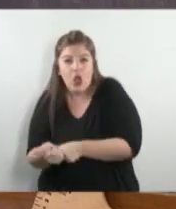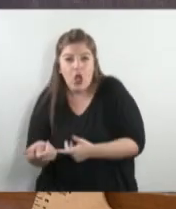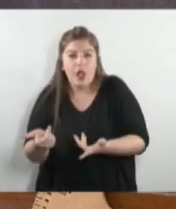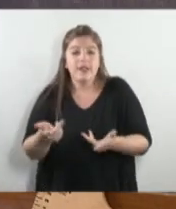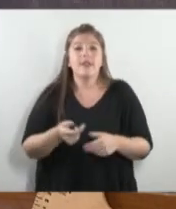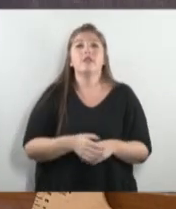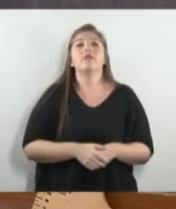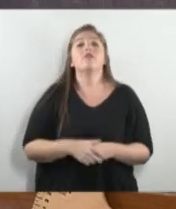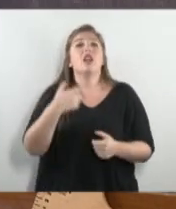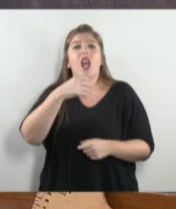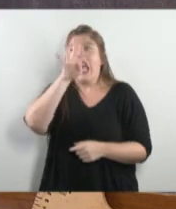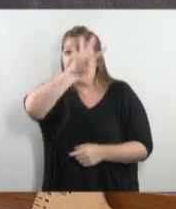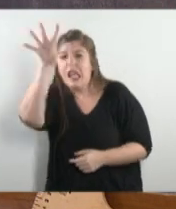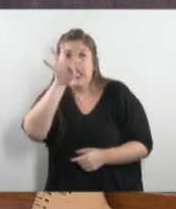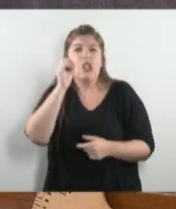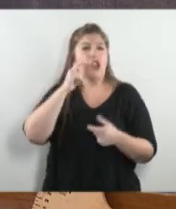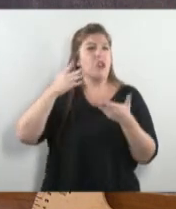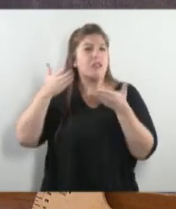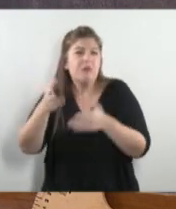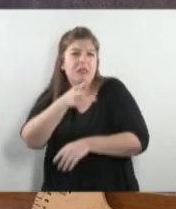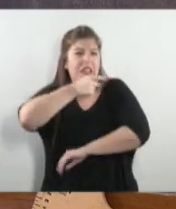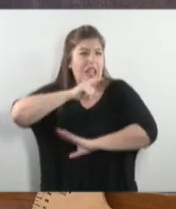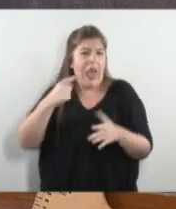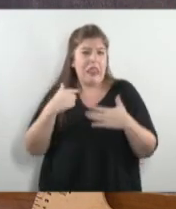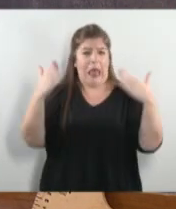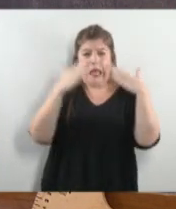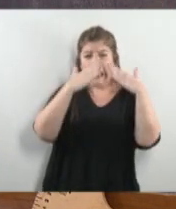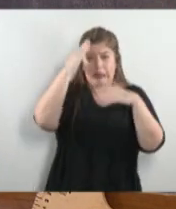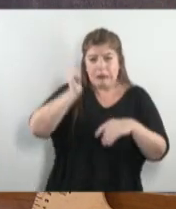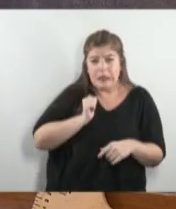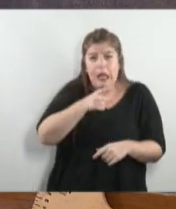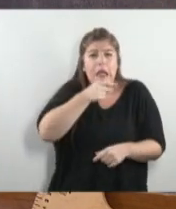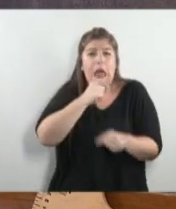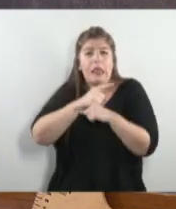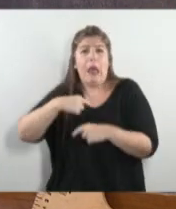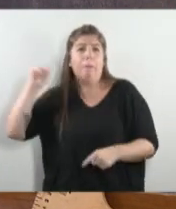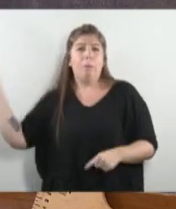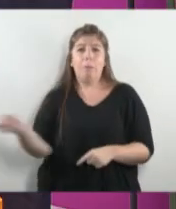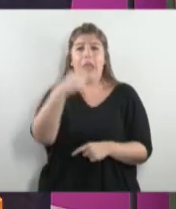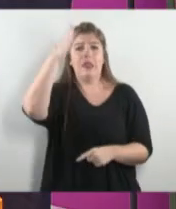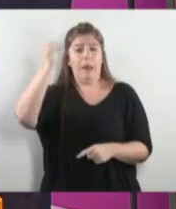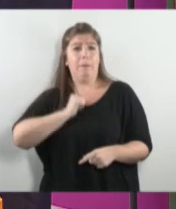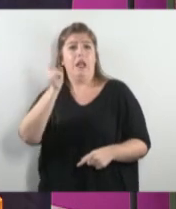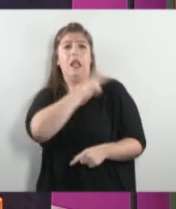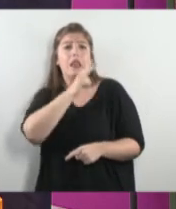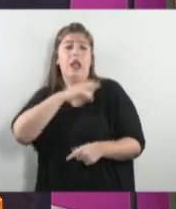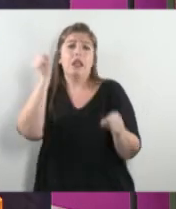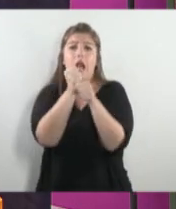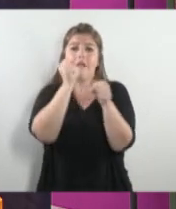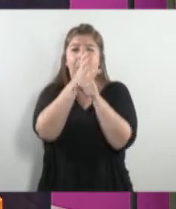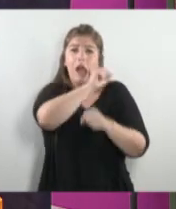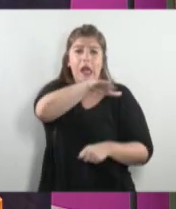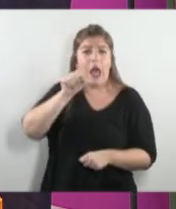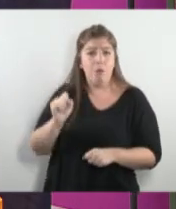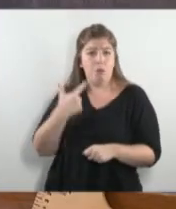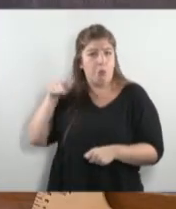¿Y qué indios ni qué servicio? No teníamos ni cuartel. Nos mandaba el coronel a trabajar en sus chacras y